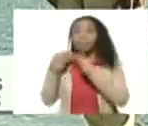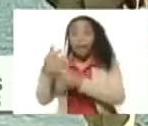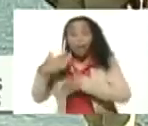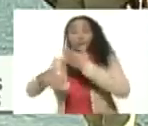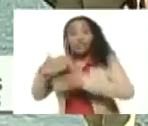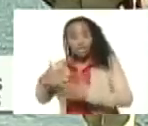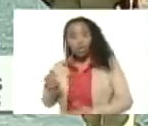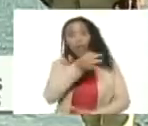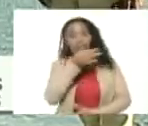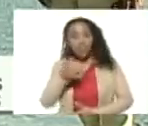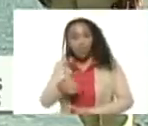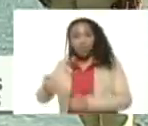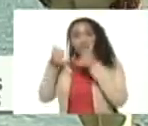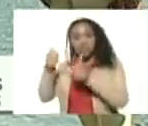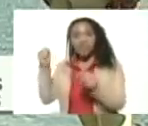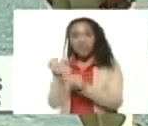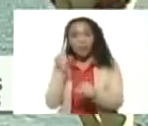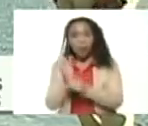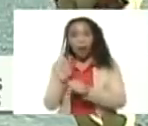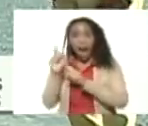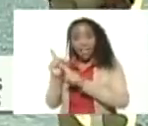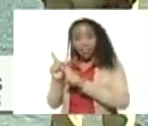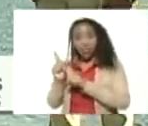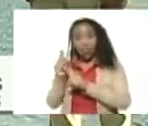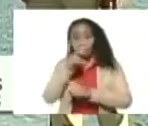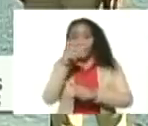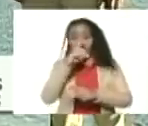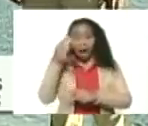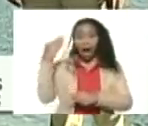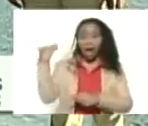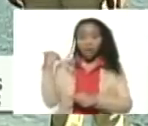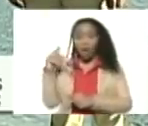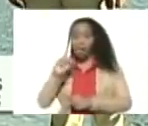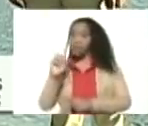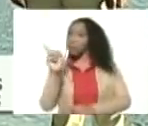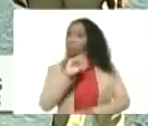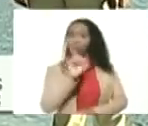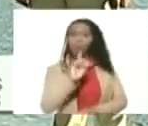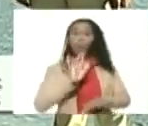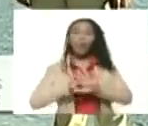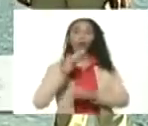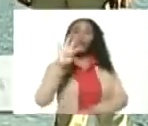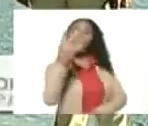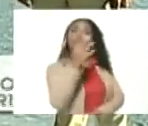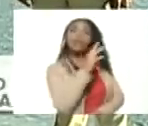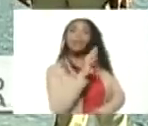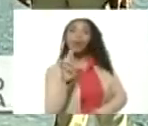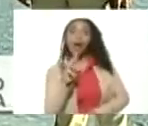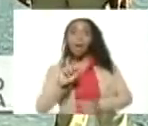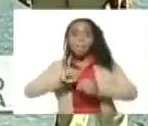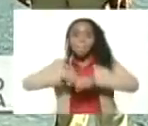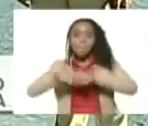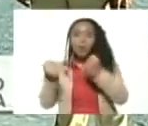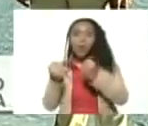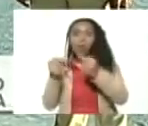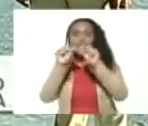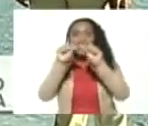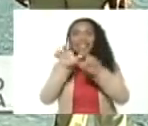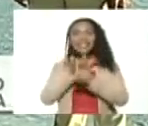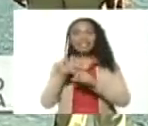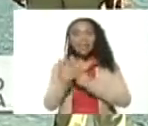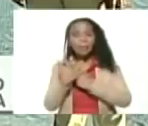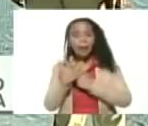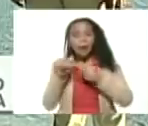calidad. Esto hace 20 años no existía, porque la Cuarta República destruyó el sistema productivo